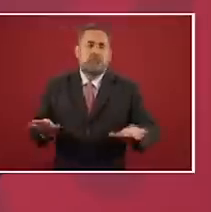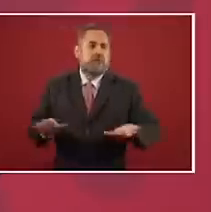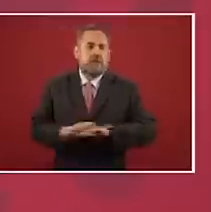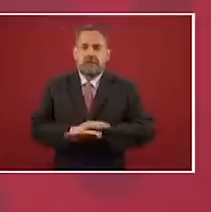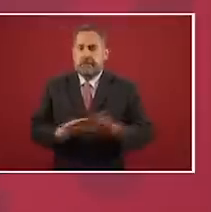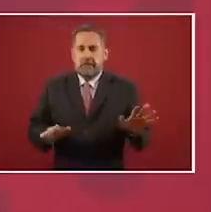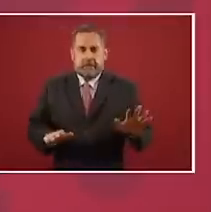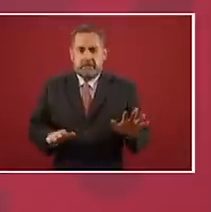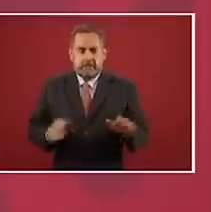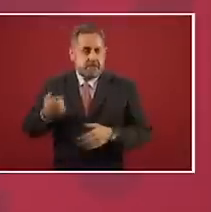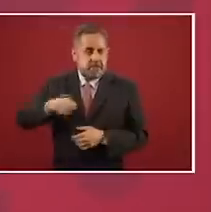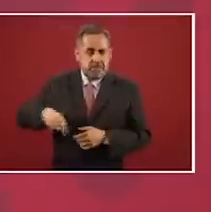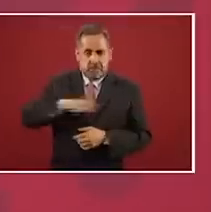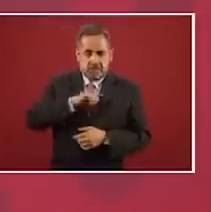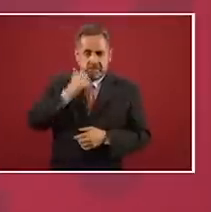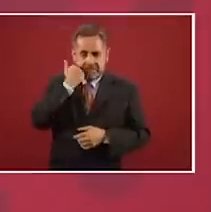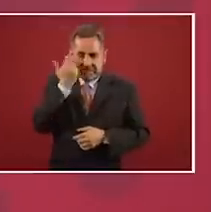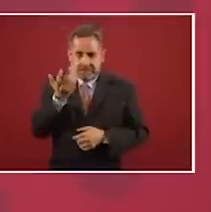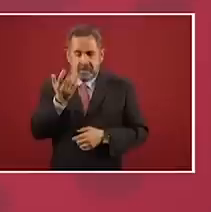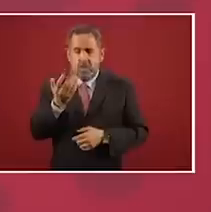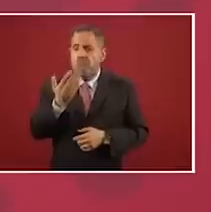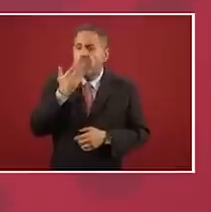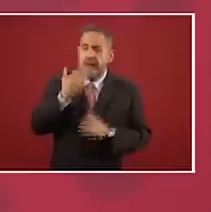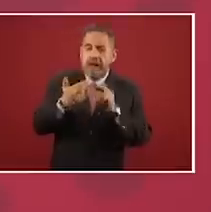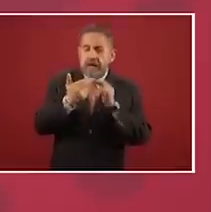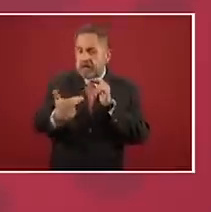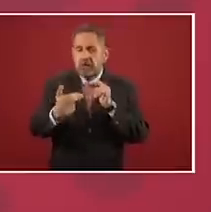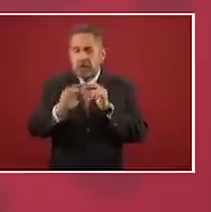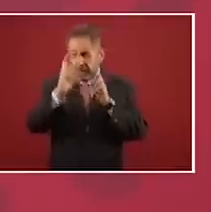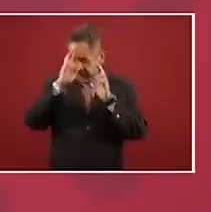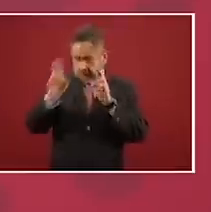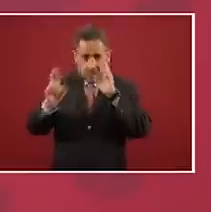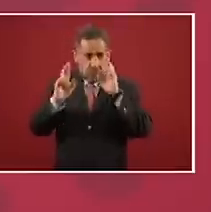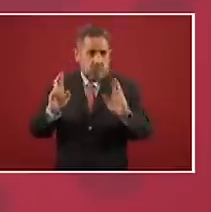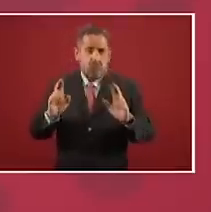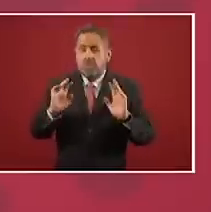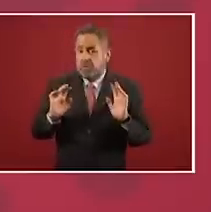Nosotros queremos una relación de respeto